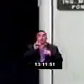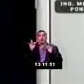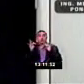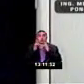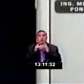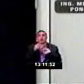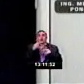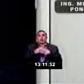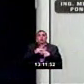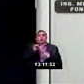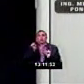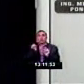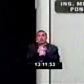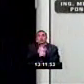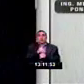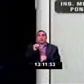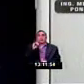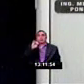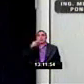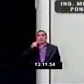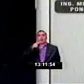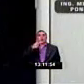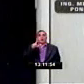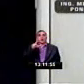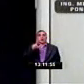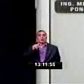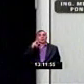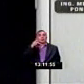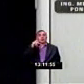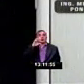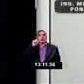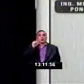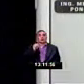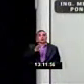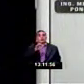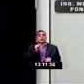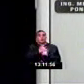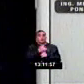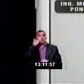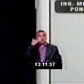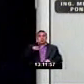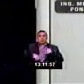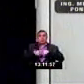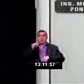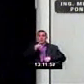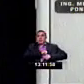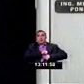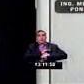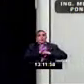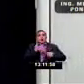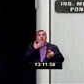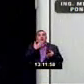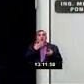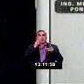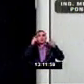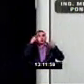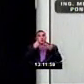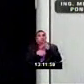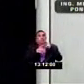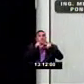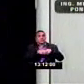contacto denominado Ingeniero Miguel Ponce. Este último alerta a Belis. Inge, me llamó Estepana, ya me pasaron los términos de referencia para